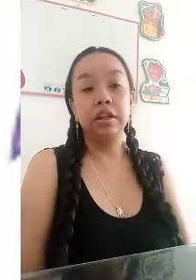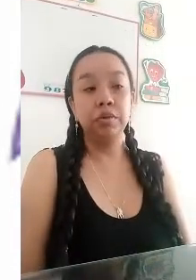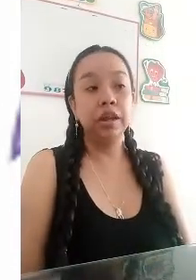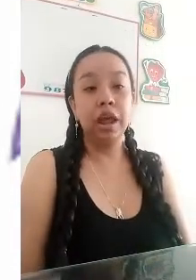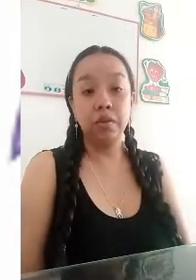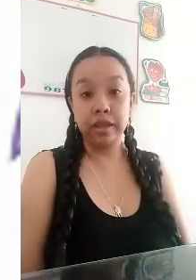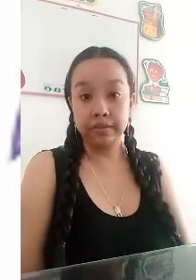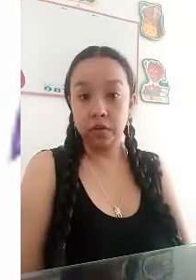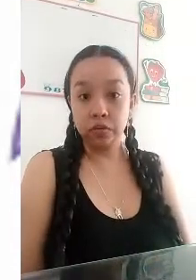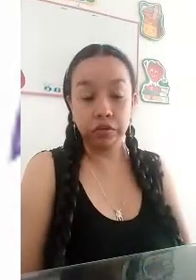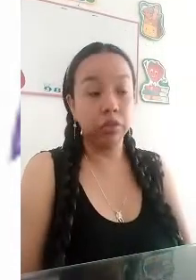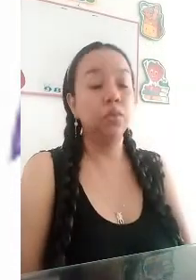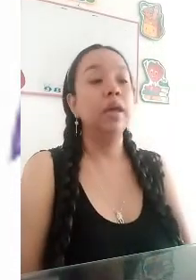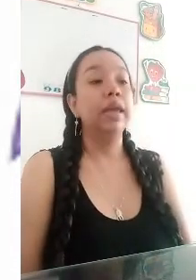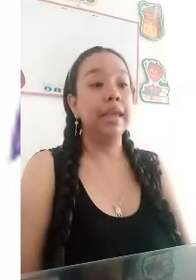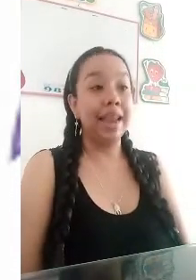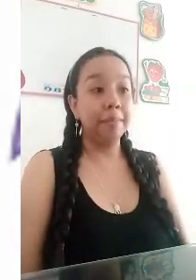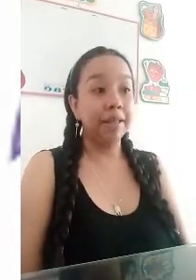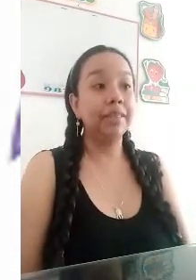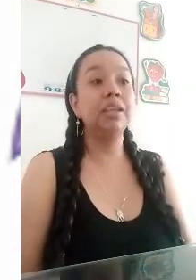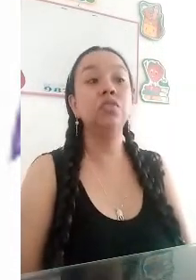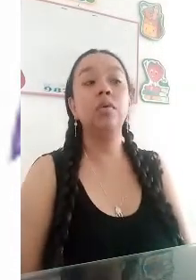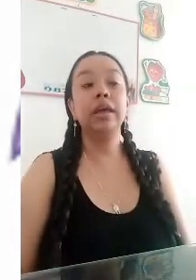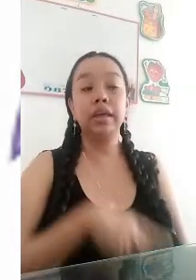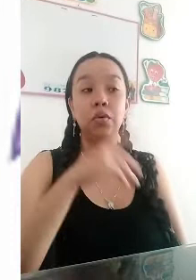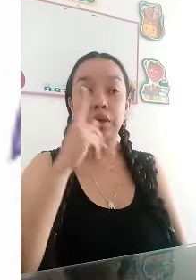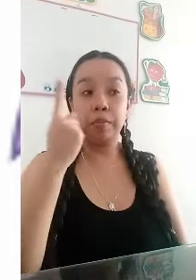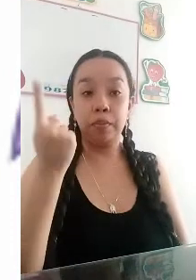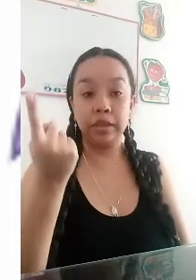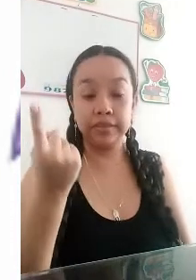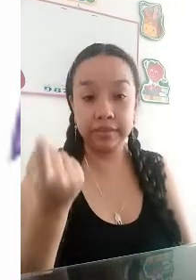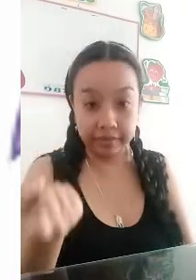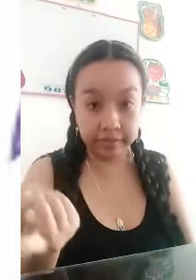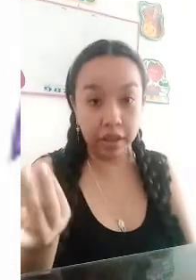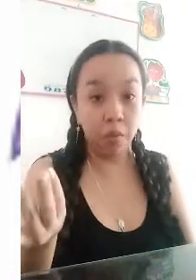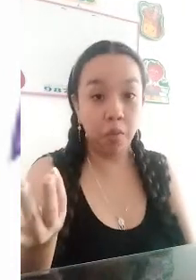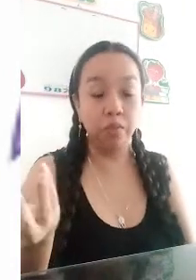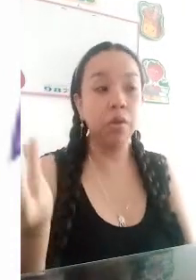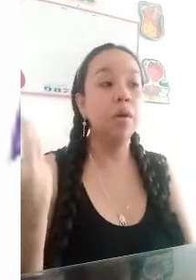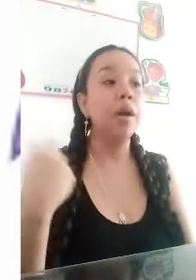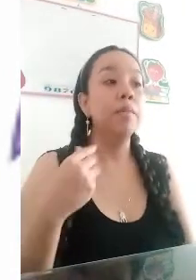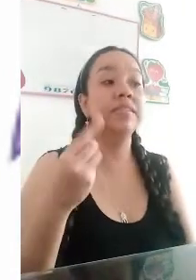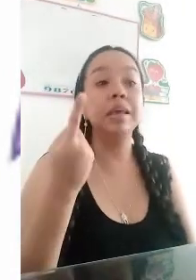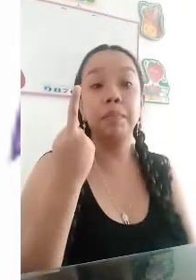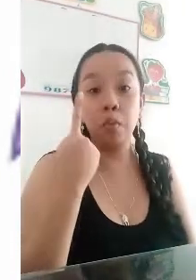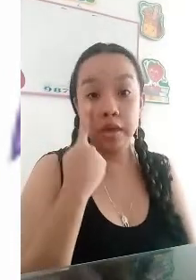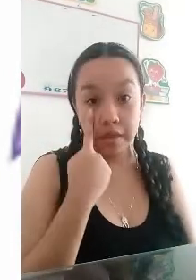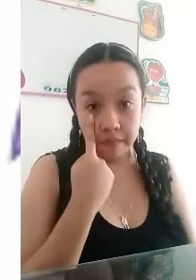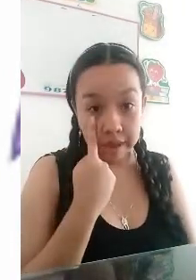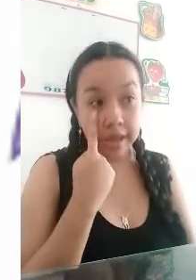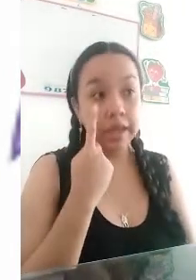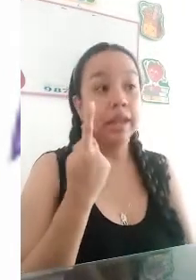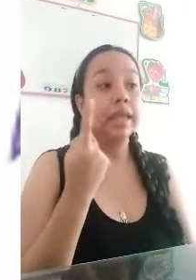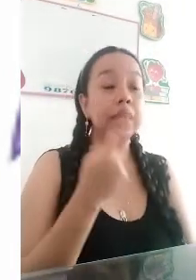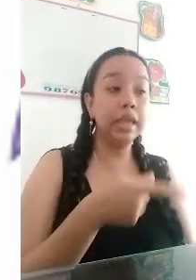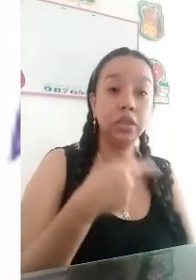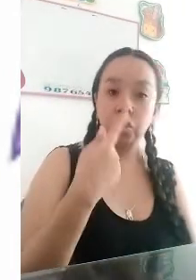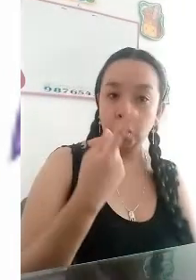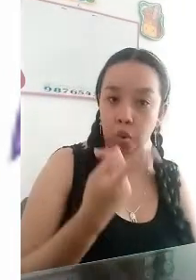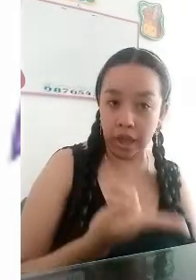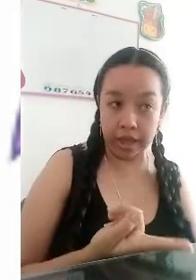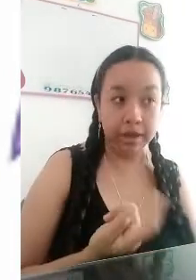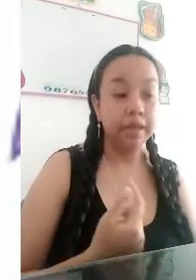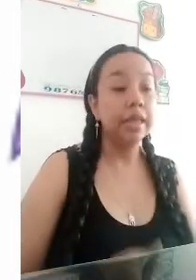debemos de tener muy claro este concepto, que la materia es todo aquello que existe, obvio, se puede ver